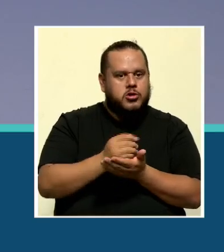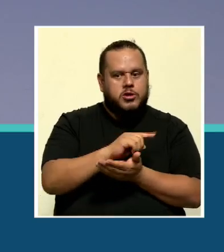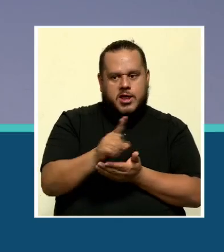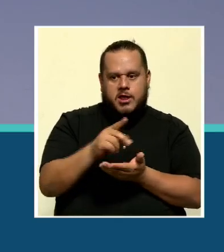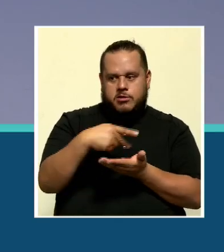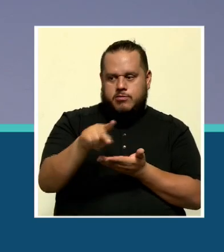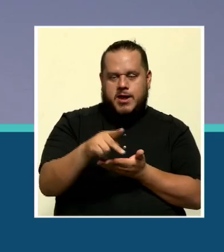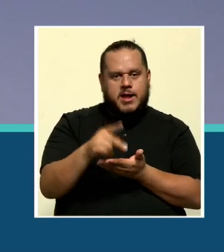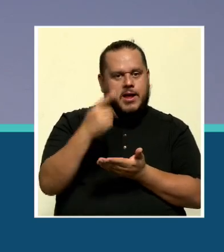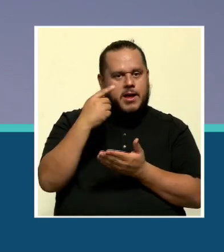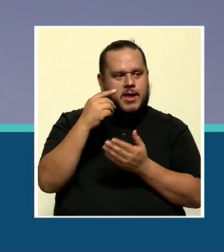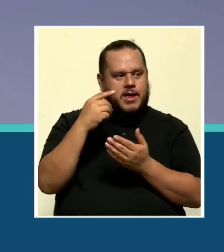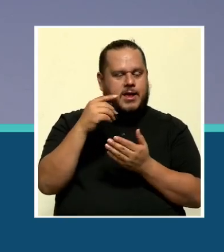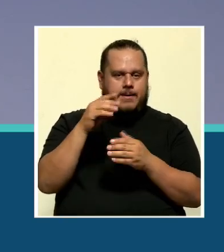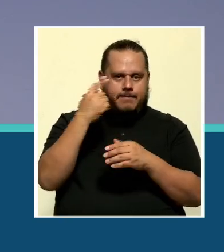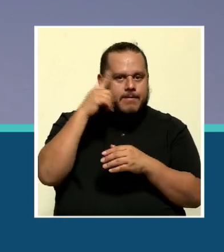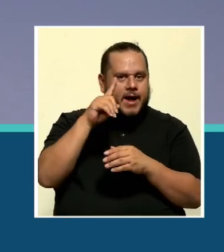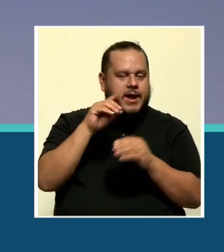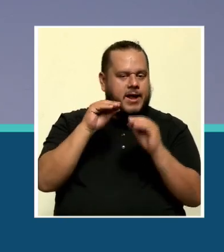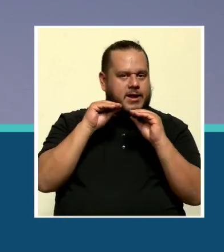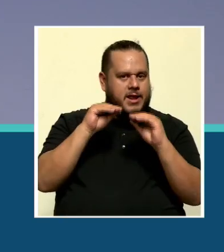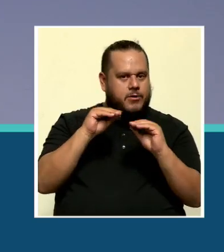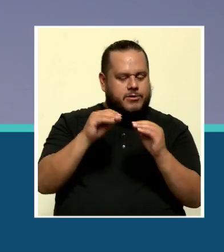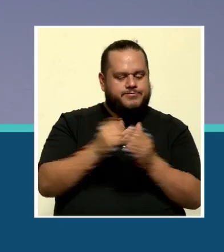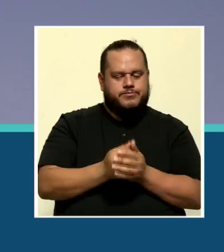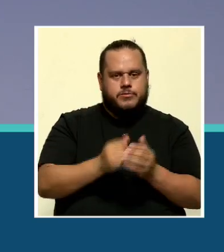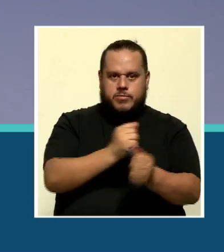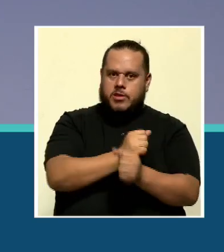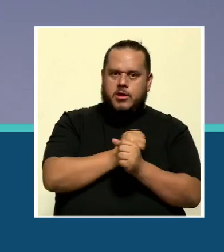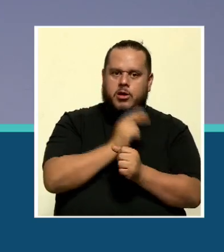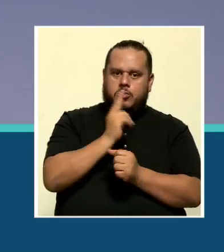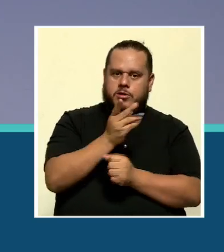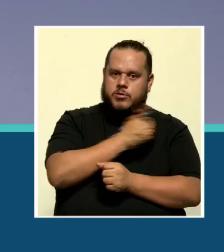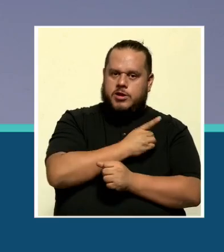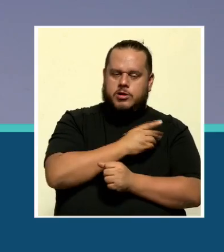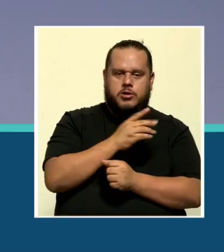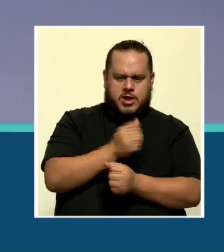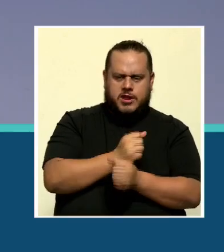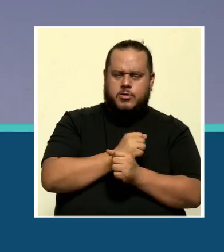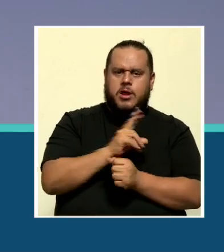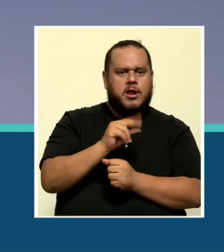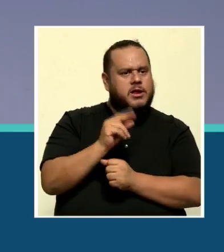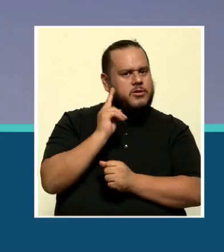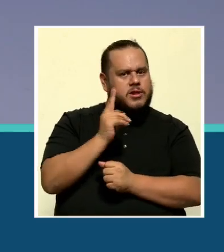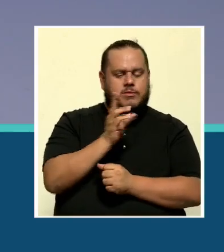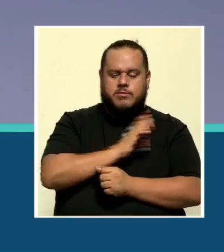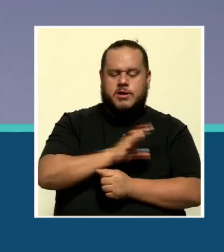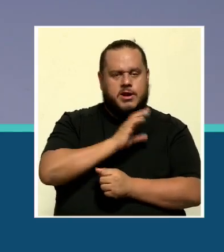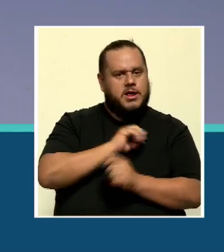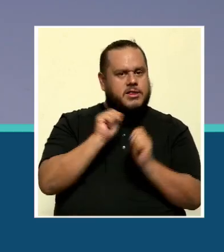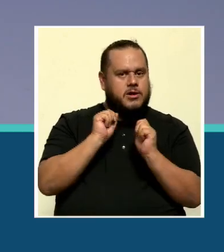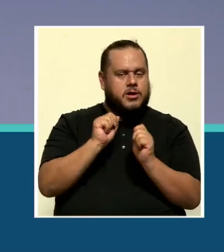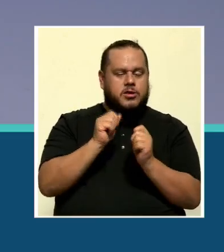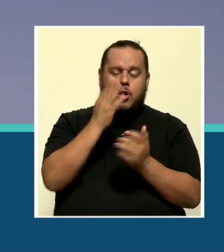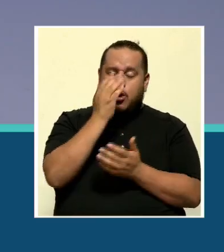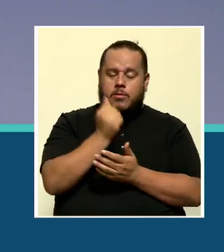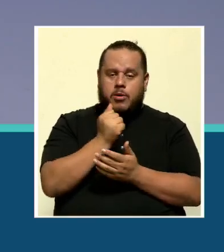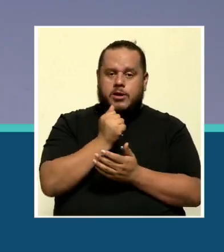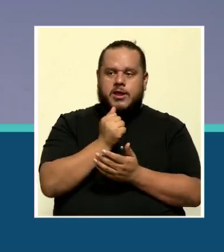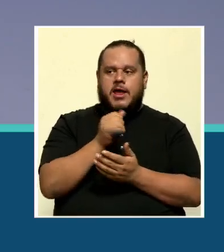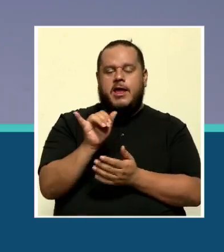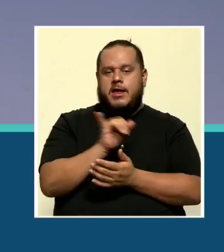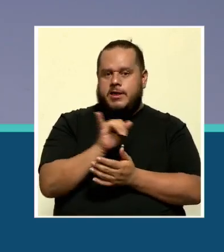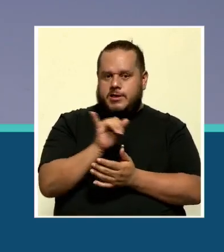pagan por la educación. Los mismos rectores aseguran que no es la misma calidad de la educación, ya que